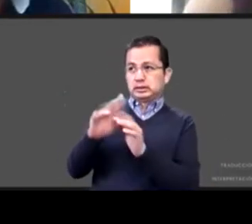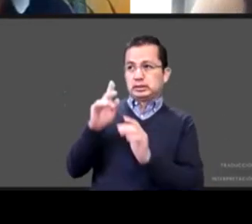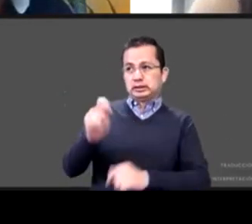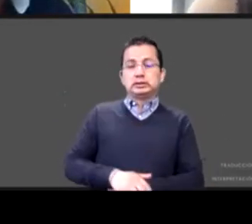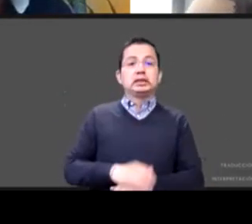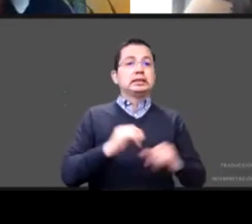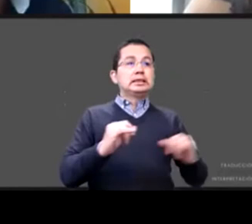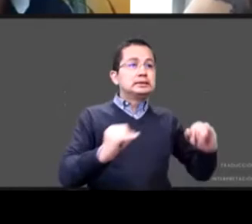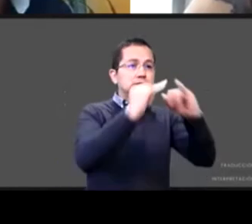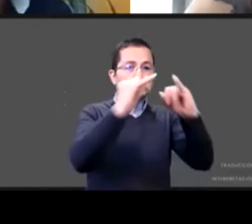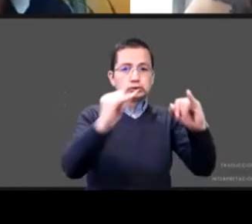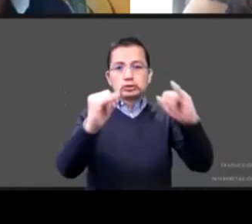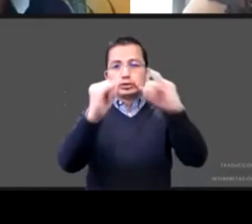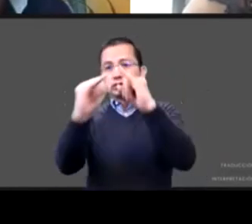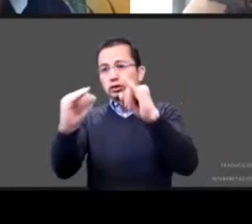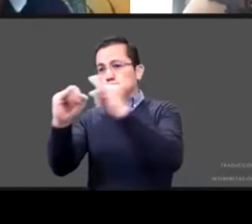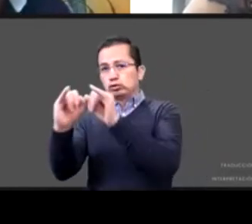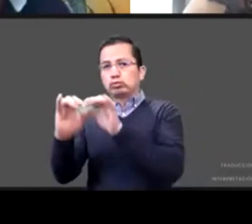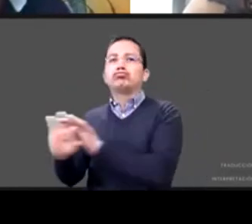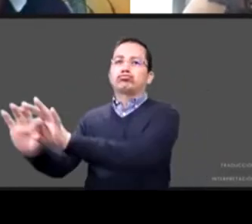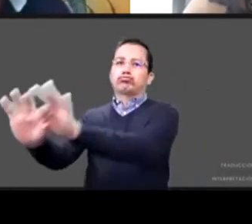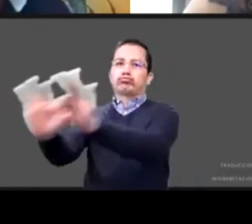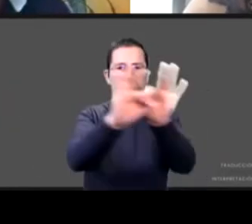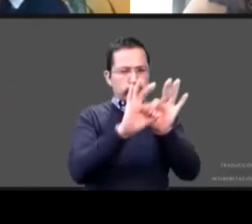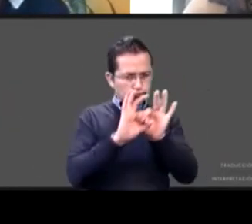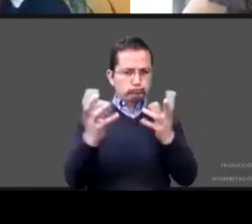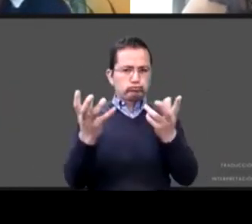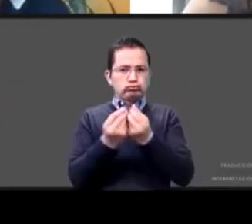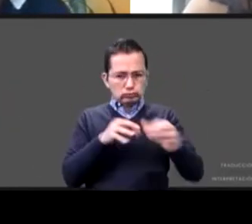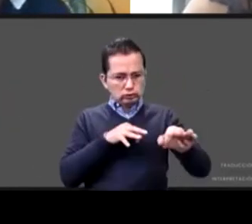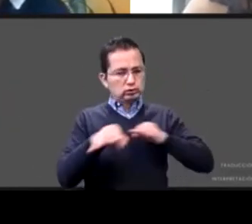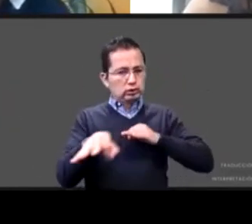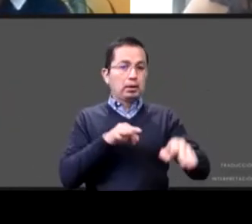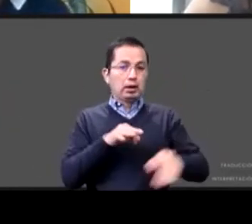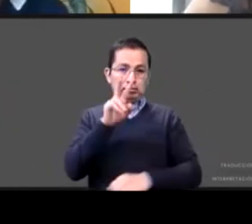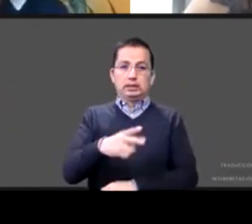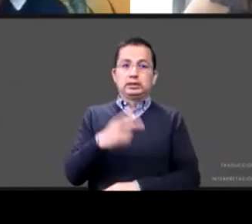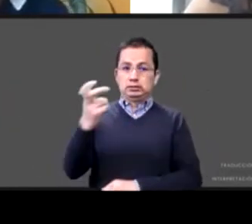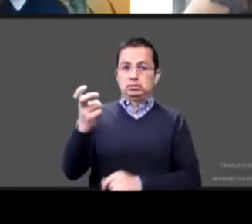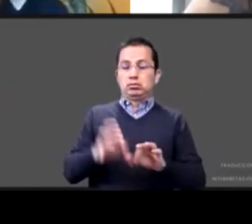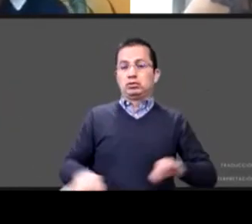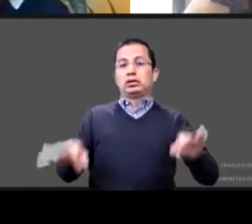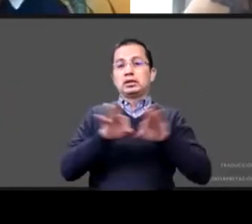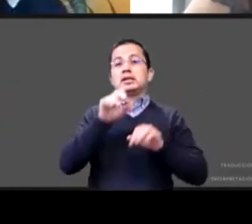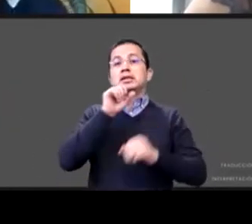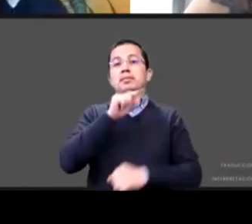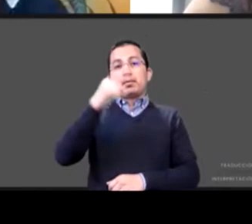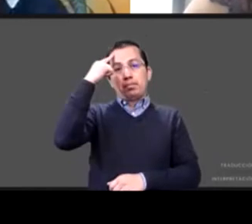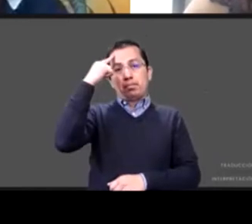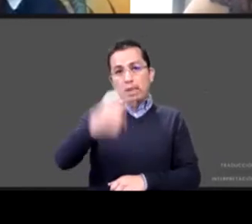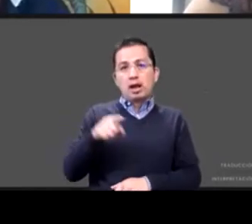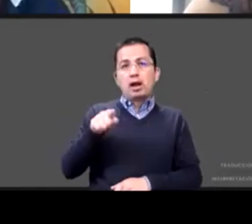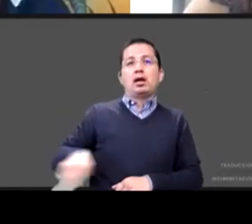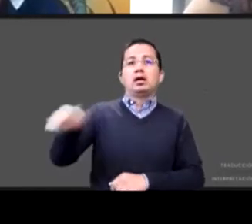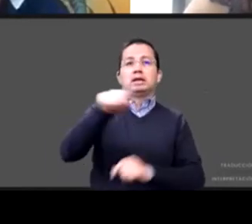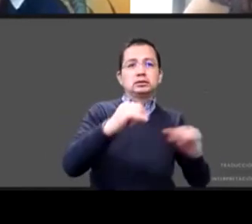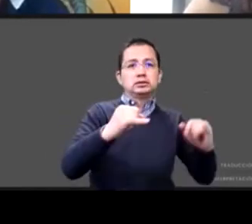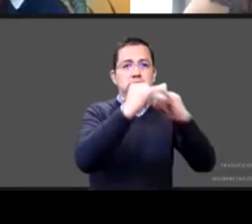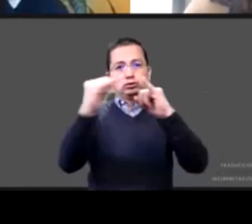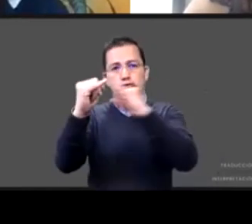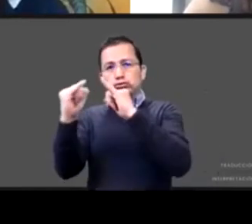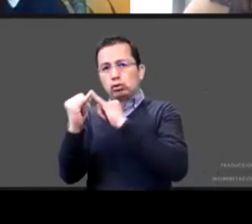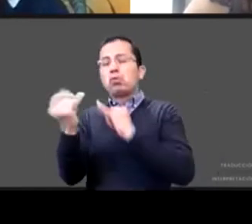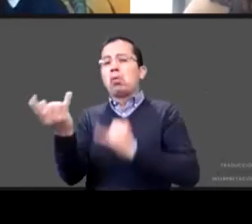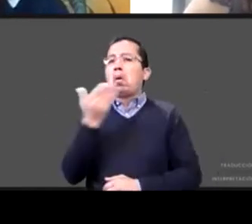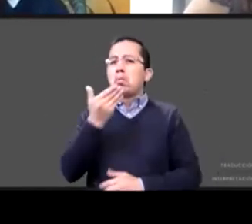Qué bien que están todas estas instituciones trabajando y que podamos mostrarle también en este ejercicio de comunicación a la sociedad